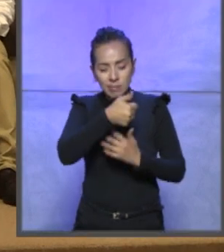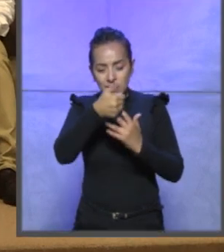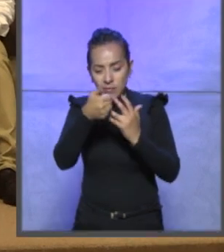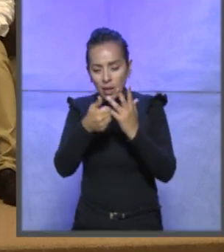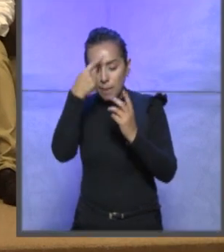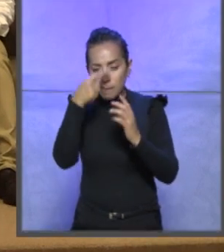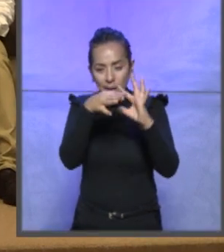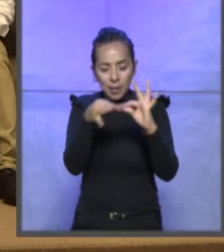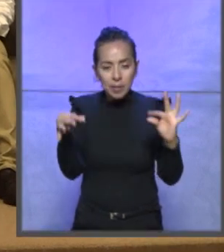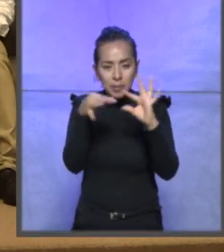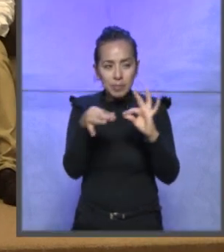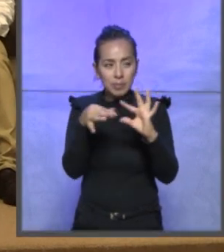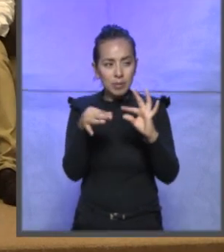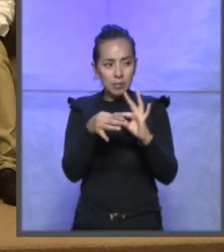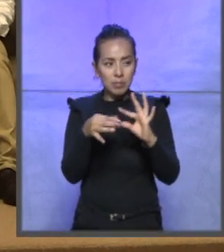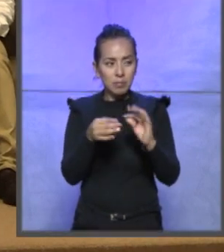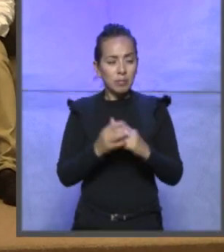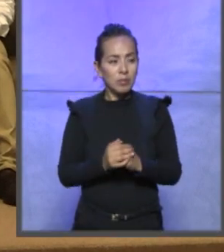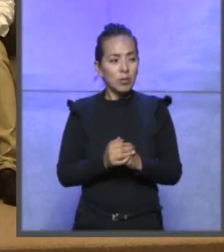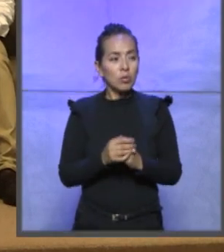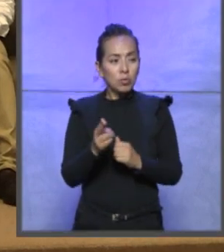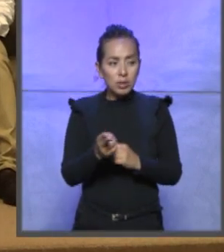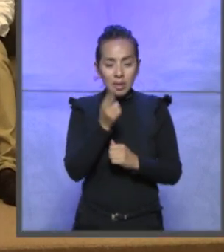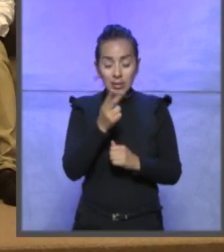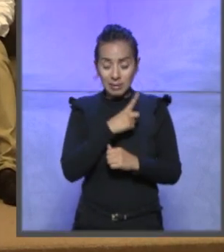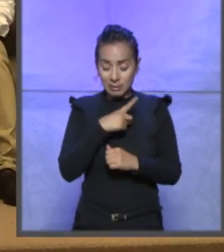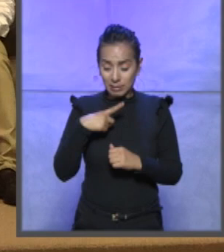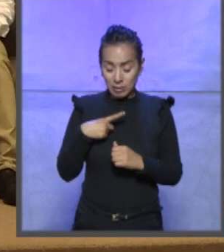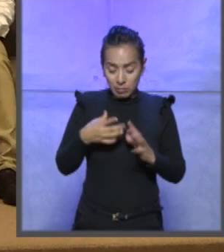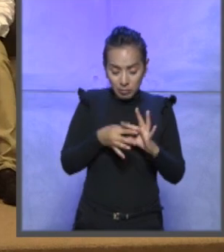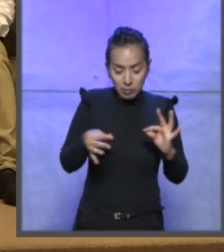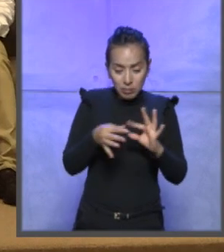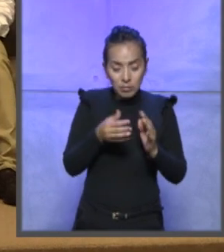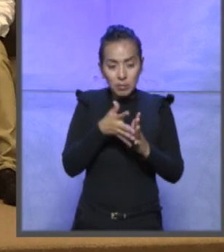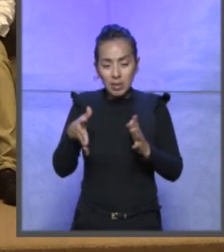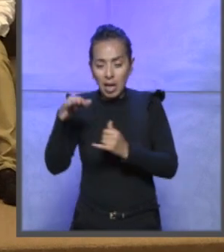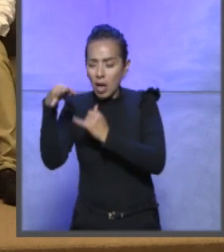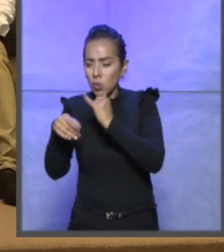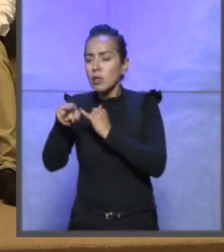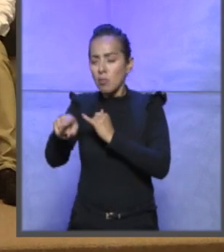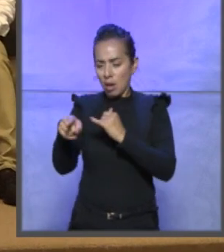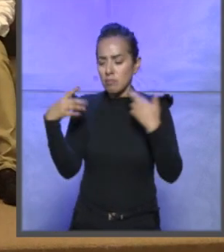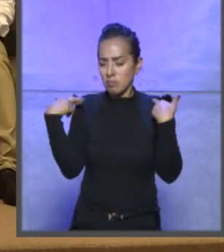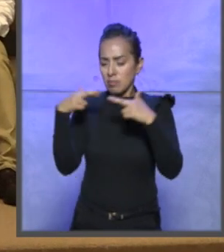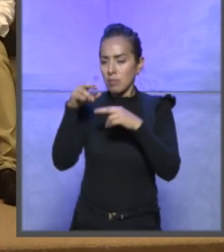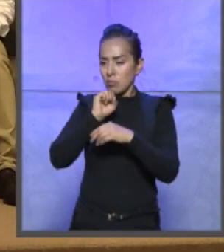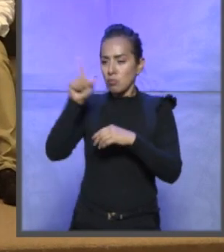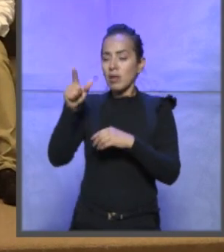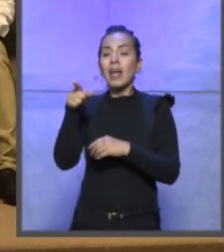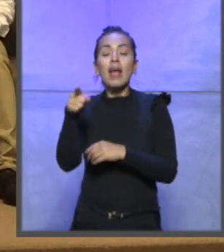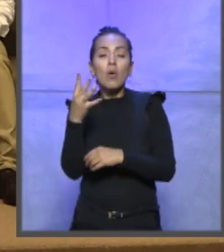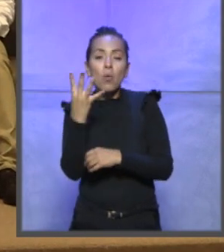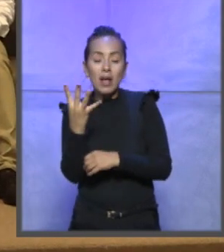exponernos. Va a haber preguntas detonadoras, entonces cada uno de ustedes tendrá que desarrollar esto. Y al final la consejera María Elvia, como experta, tiene un espacio